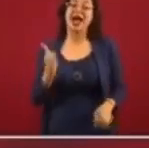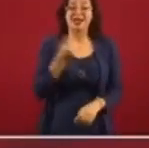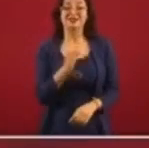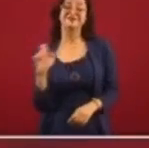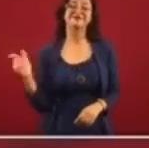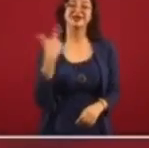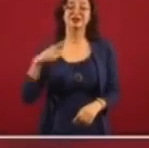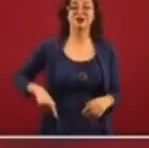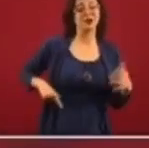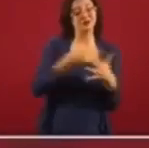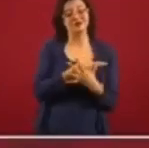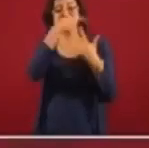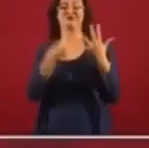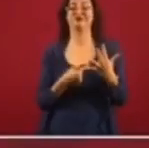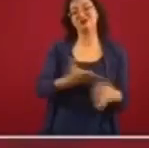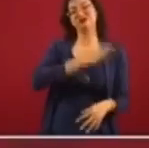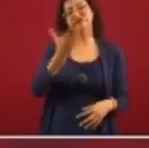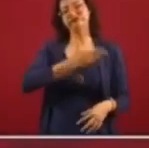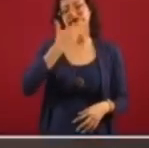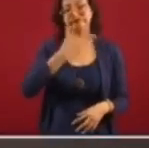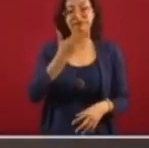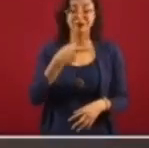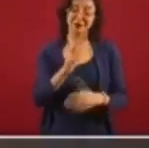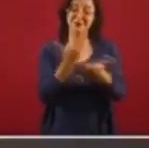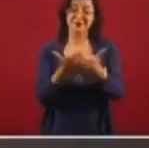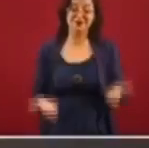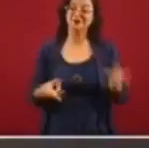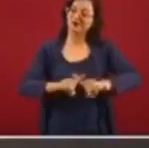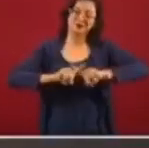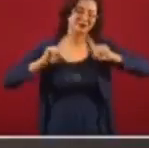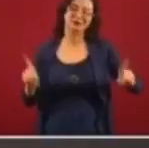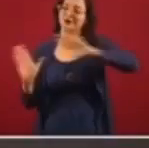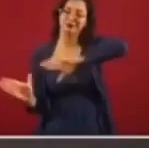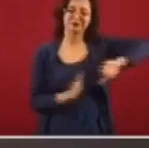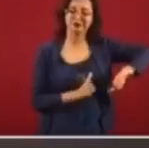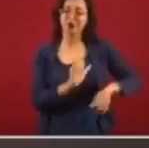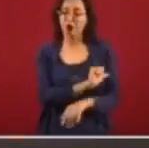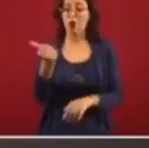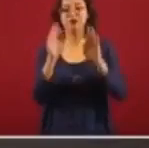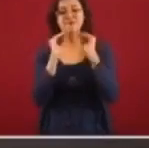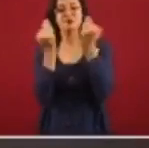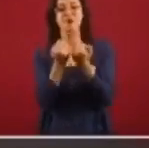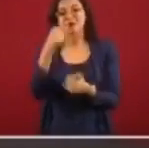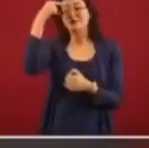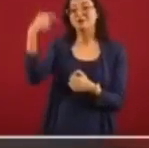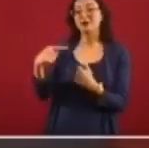Nada, es otro el plan para enfrentar